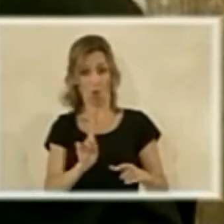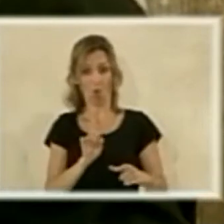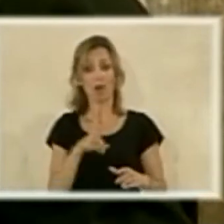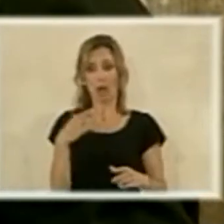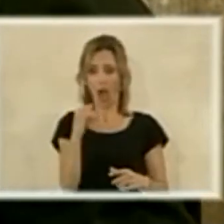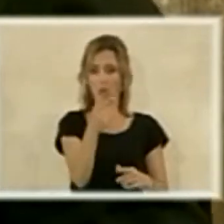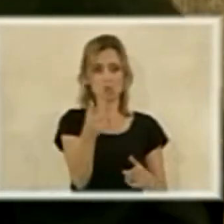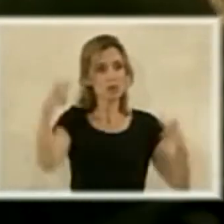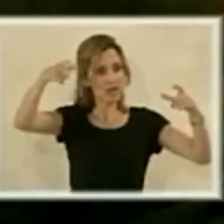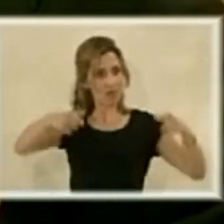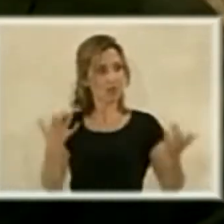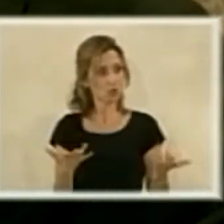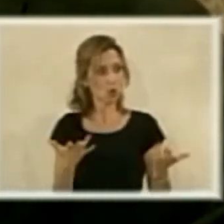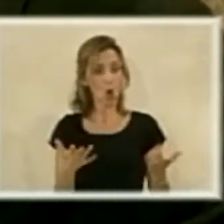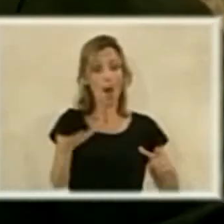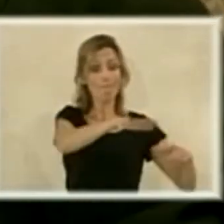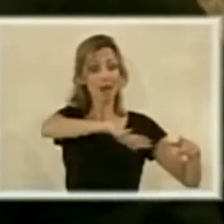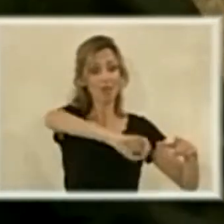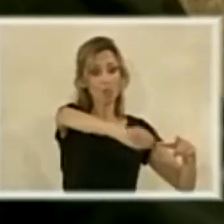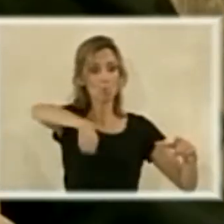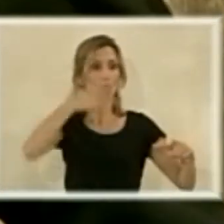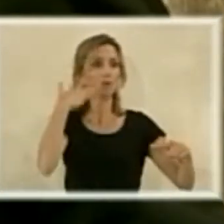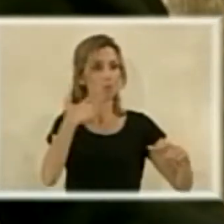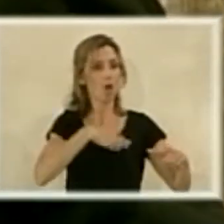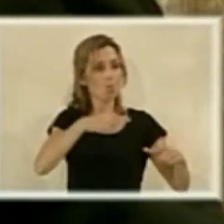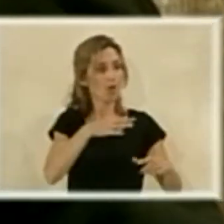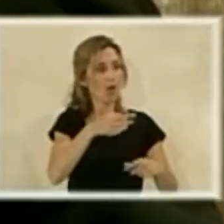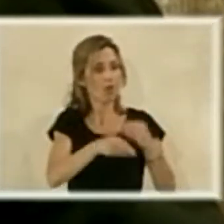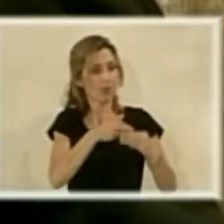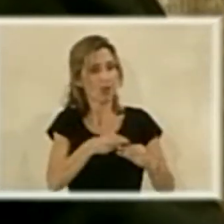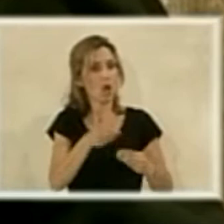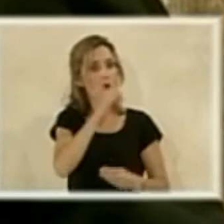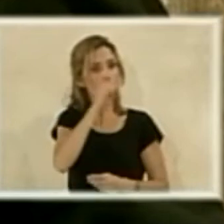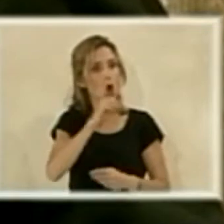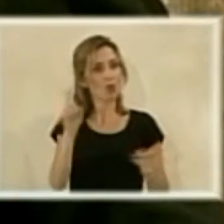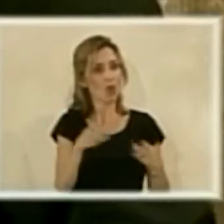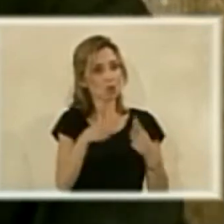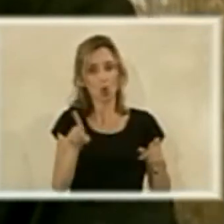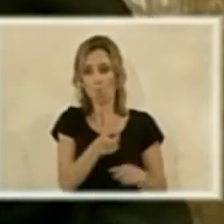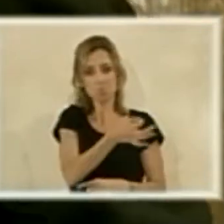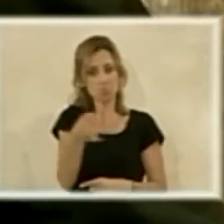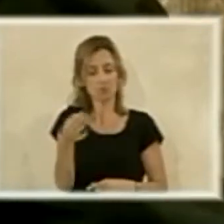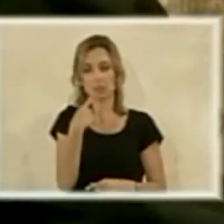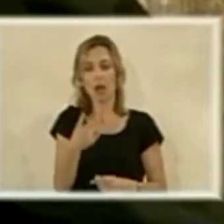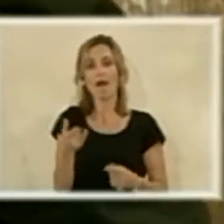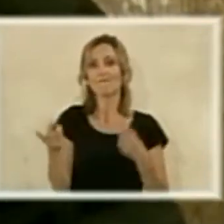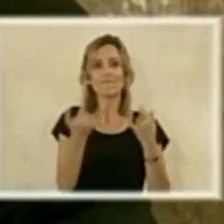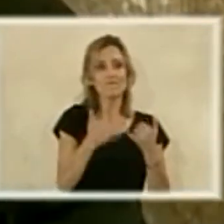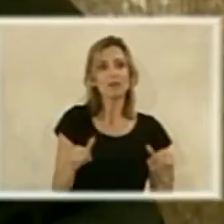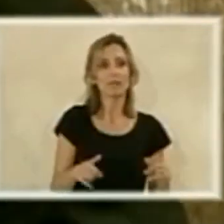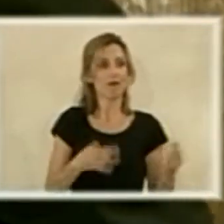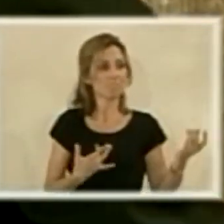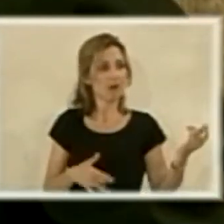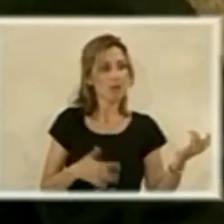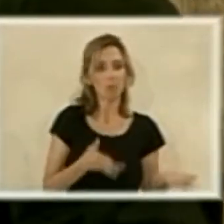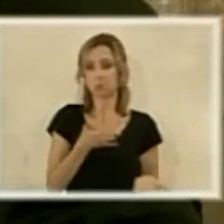concierto? Plaza diáfana. Se pueden realizar conciertos perfectamente. Festival flamenco, a la mar. Sí,